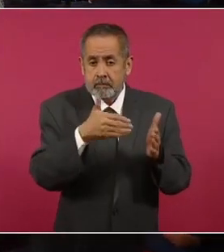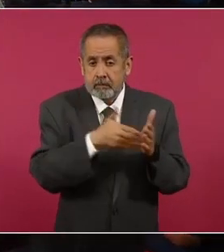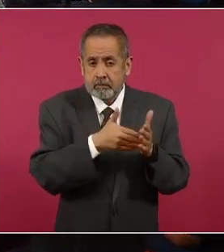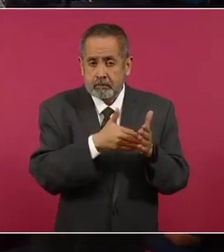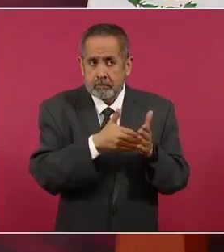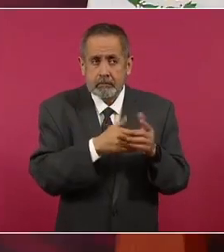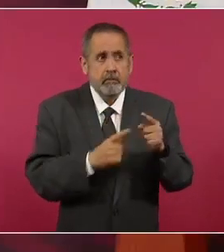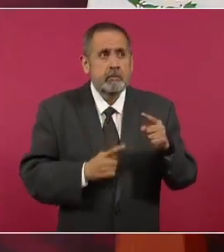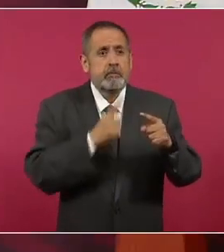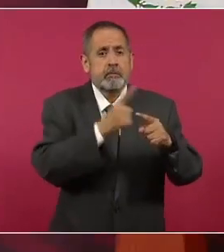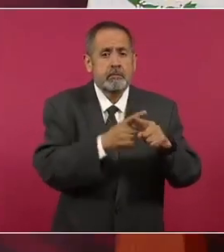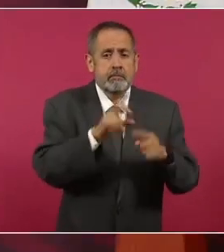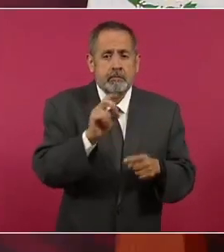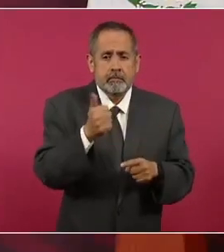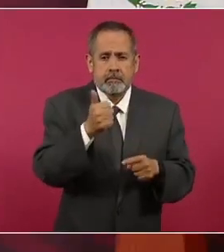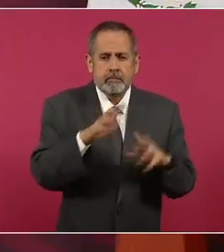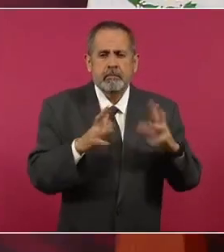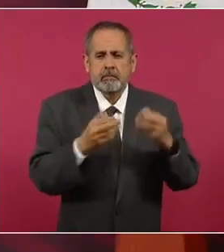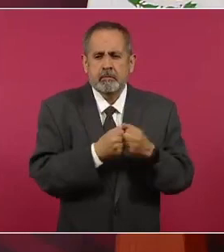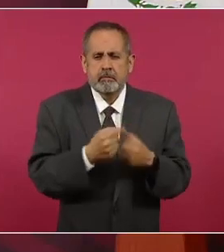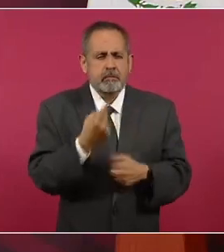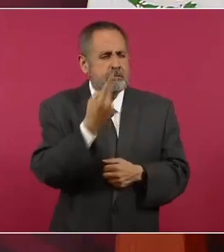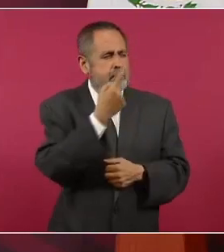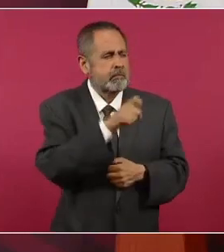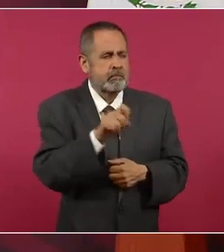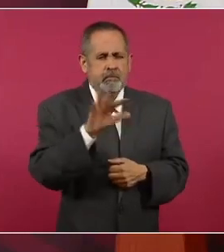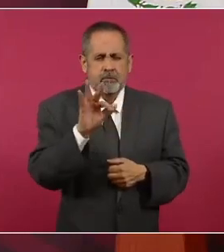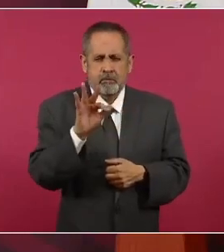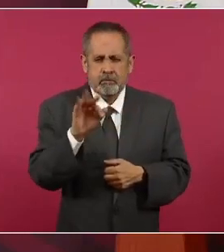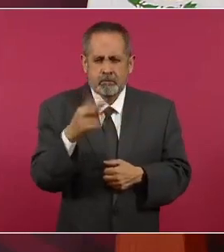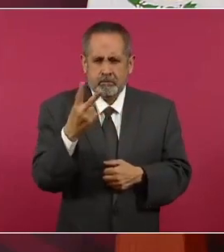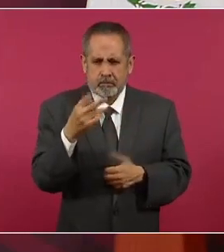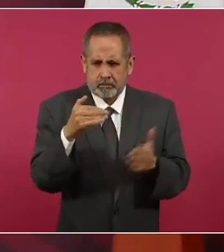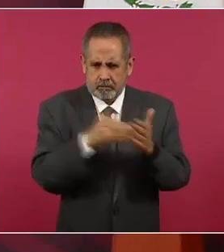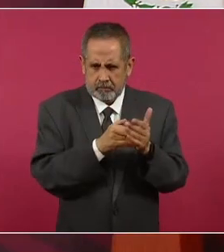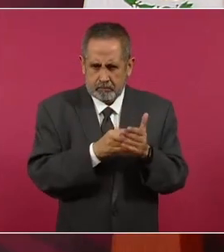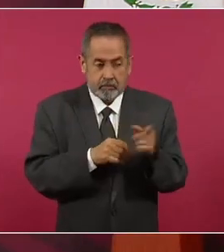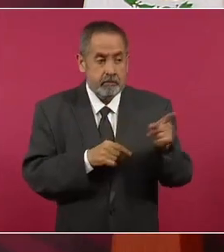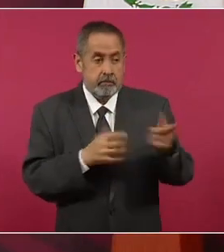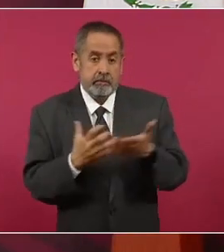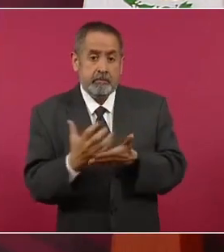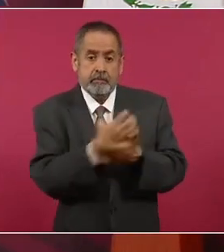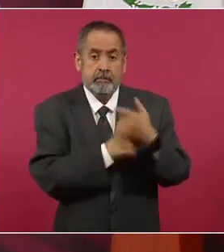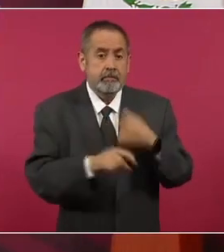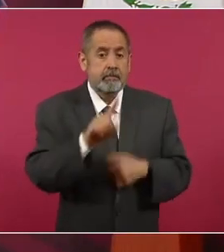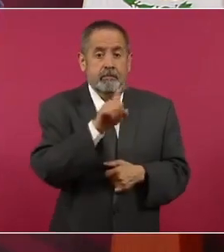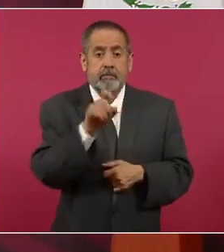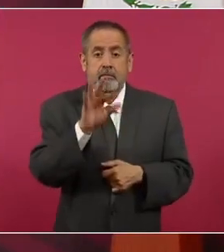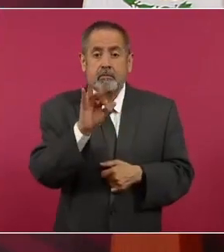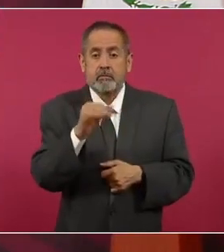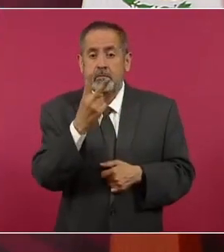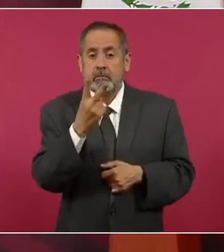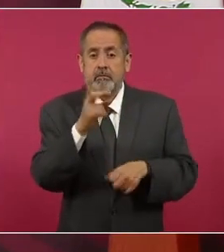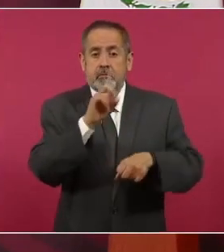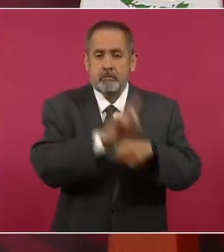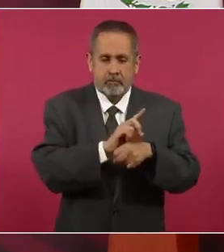más 36. ¿Cuántos son? 142, ¿no? 142. ¿Cuánto es al